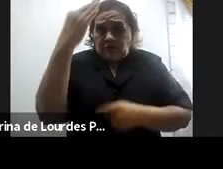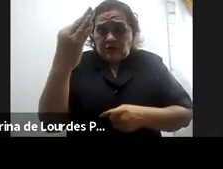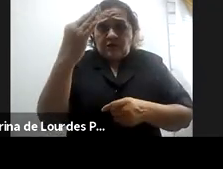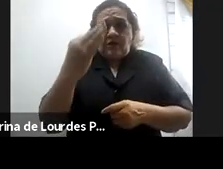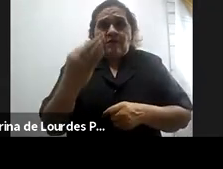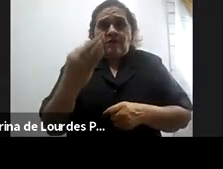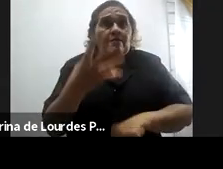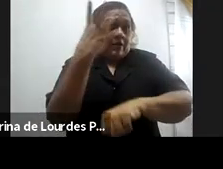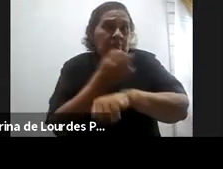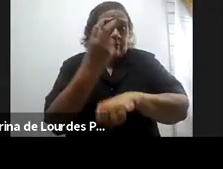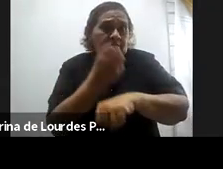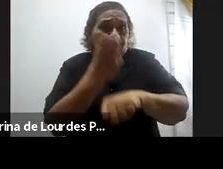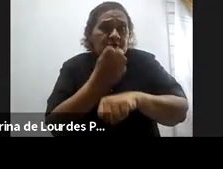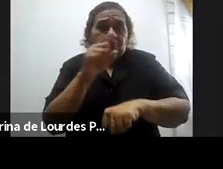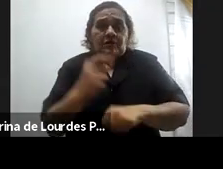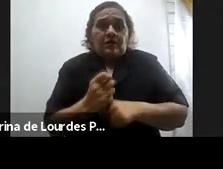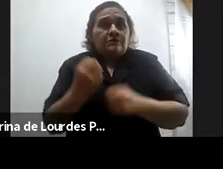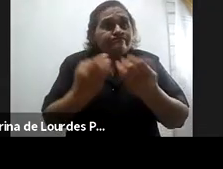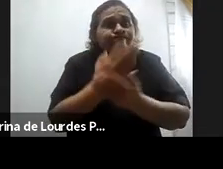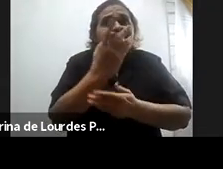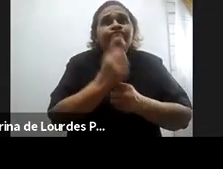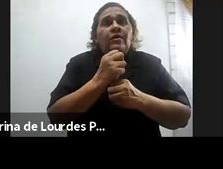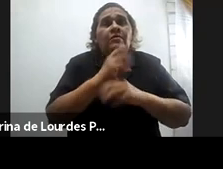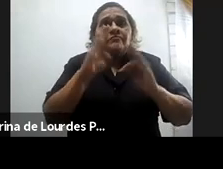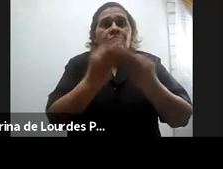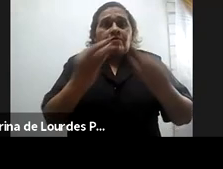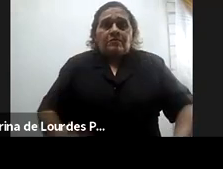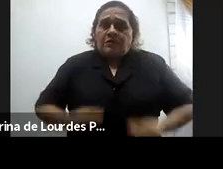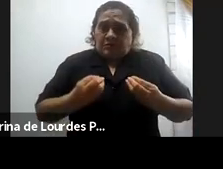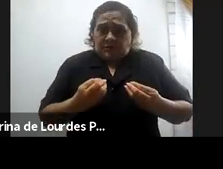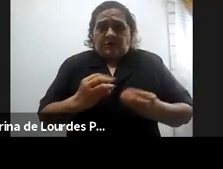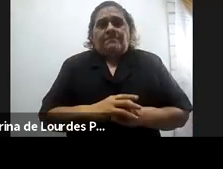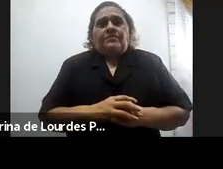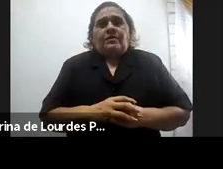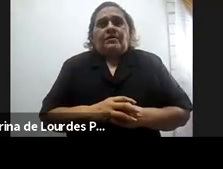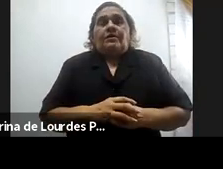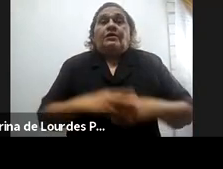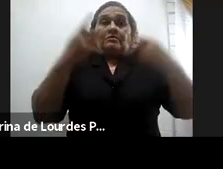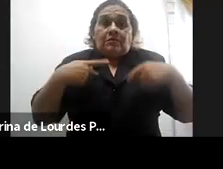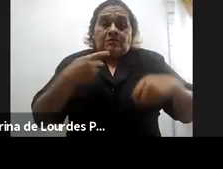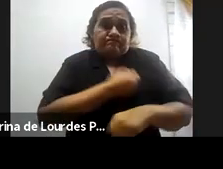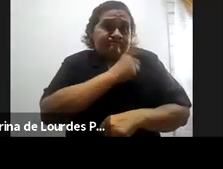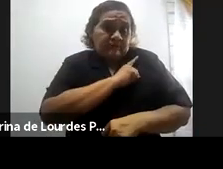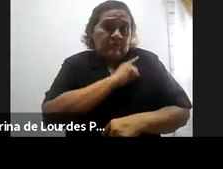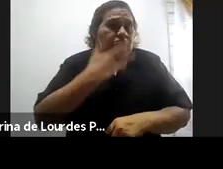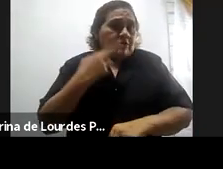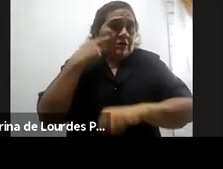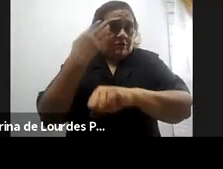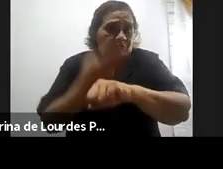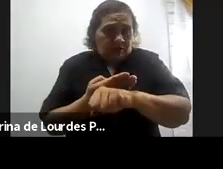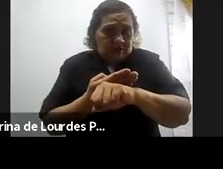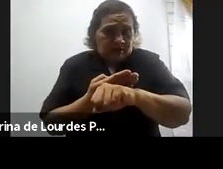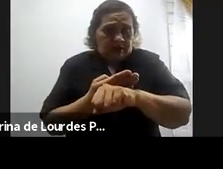adaptarnos a esta nueva normalidad que estamos viviendo. Definitivamente el personal de salud tiene responsabilidades,